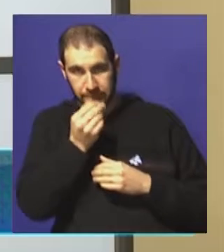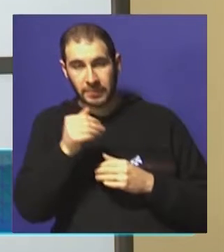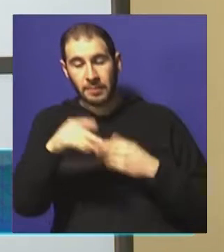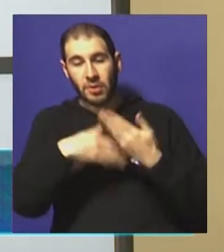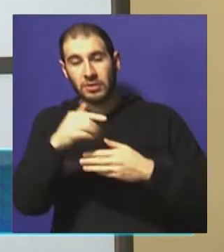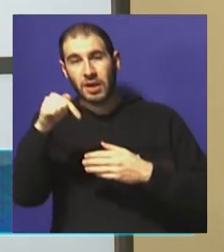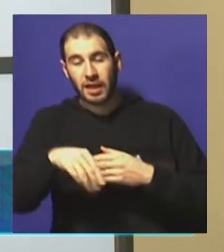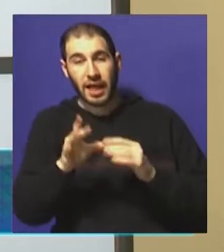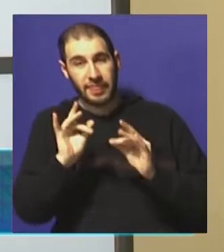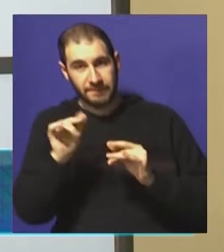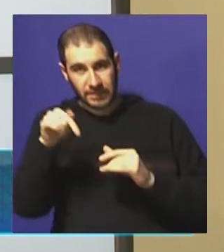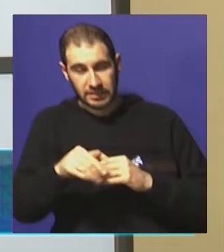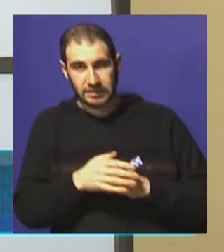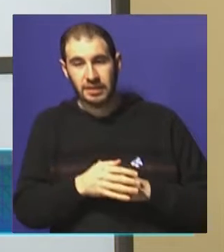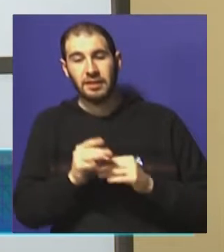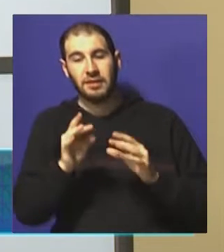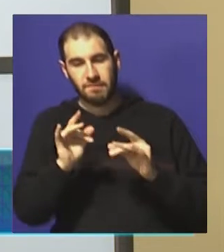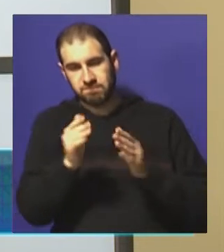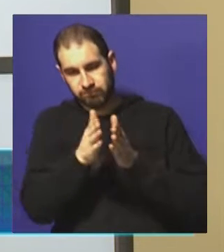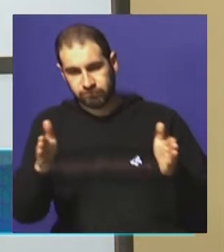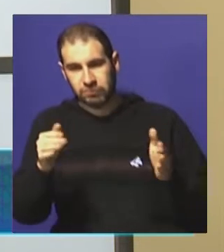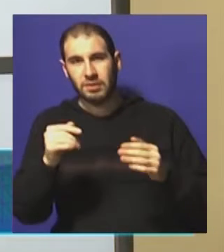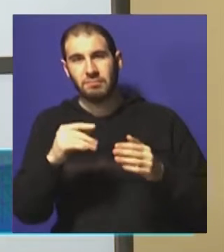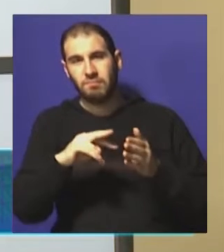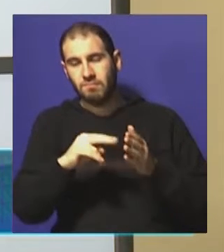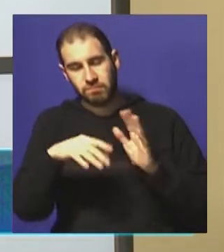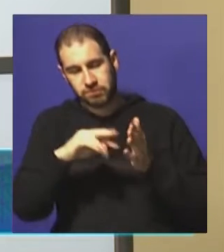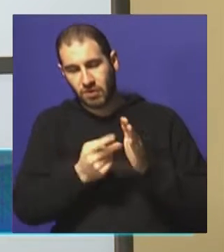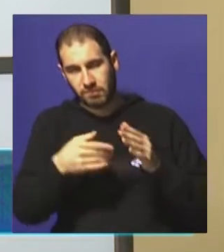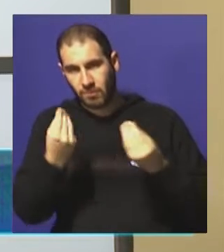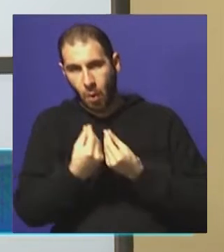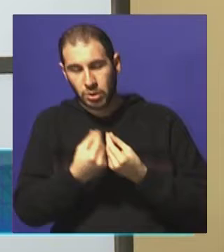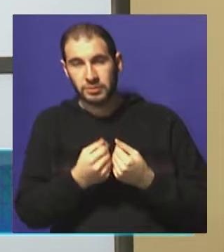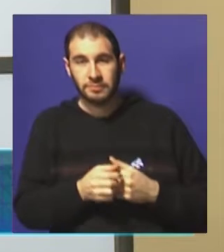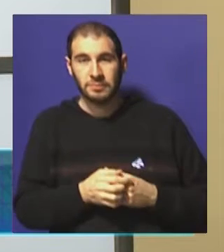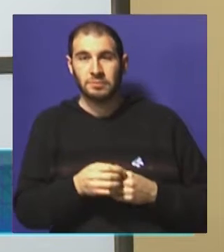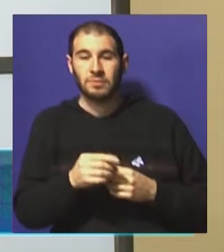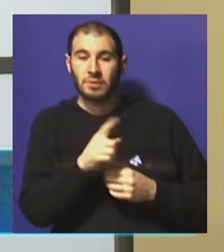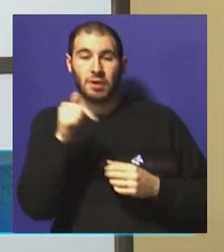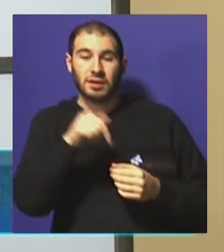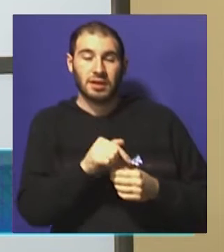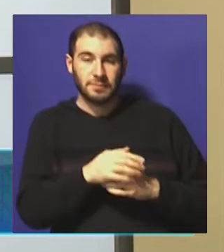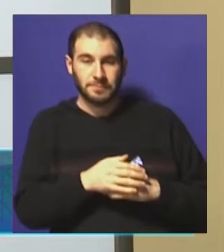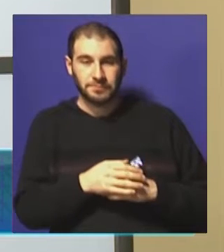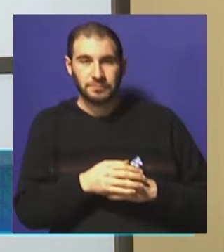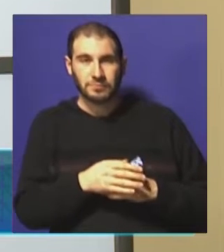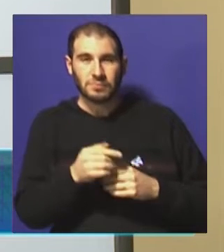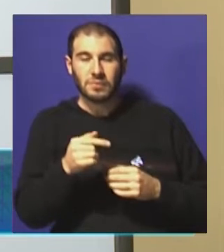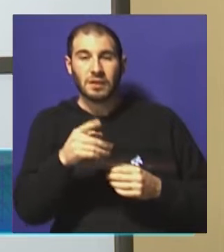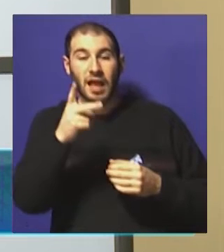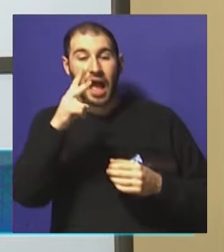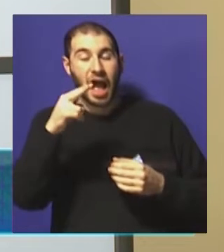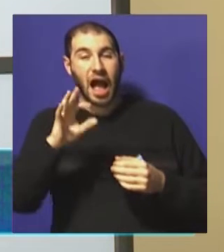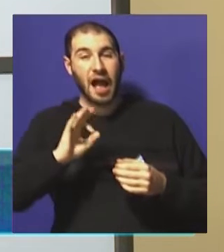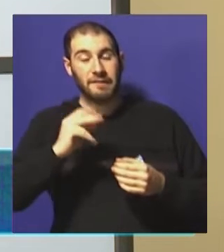un proceso difícil, complejo, complicado. De pronto habíamos dejado de ser un